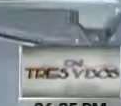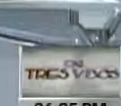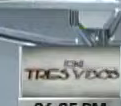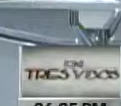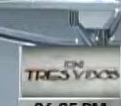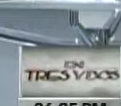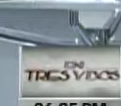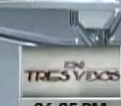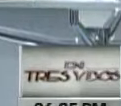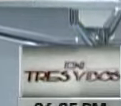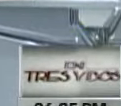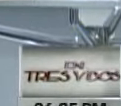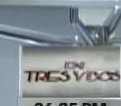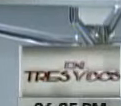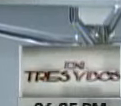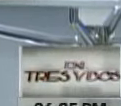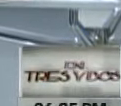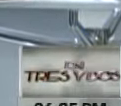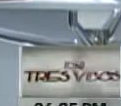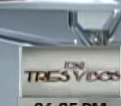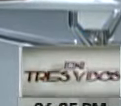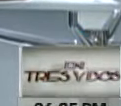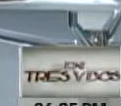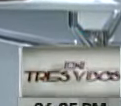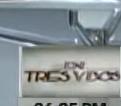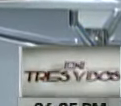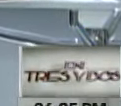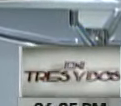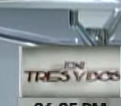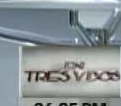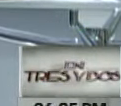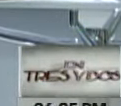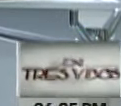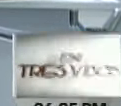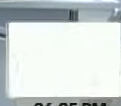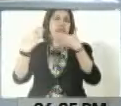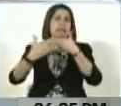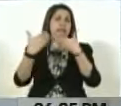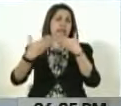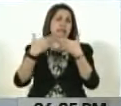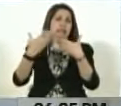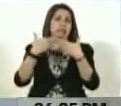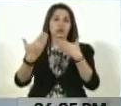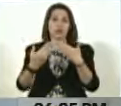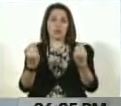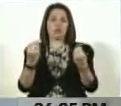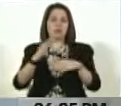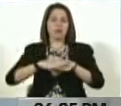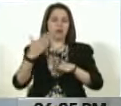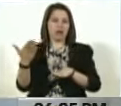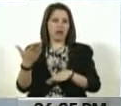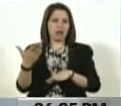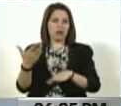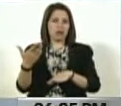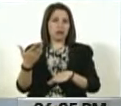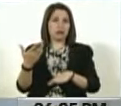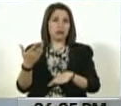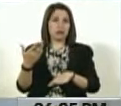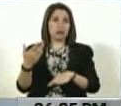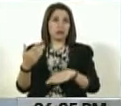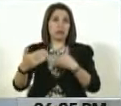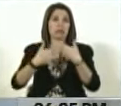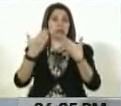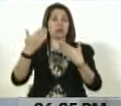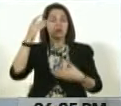Bueno, continuamos con su programa en 3 y 2. Te preguntaba, la guerra mediática contra ti, ¿por qué? Tú decías que desde ahí nos atacan,